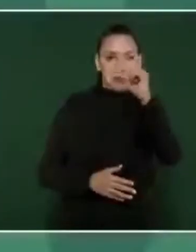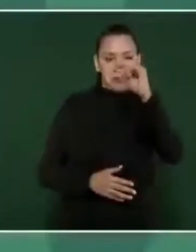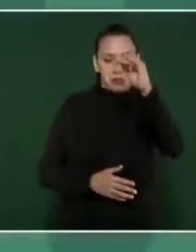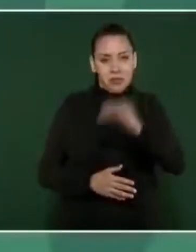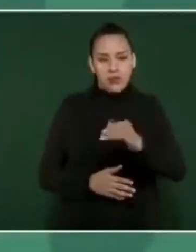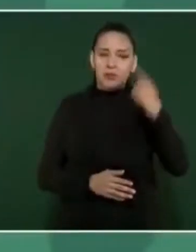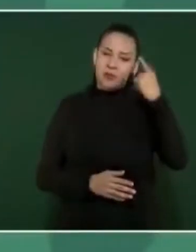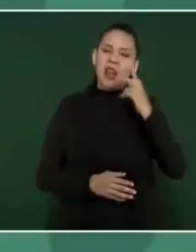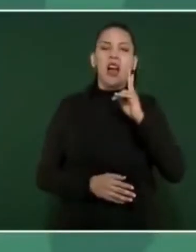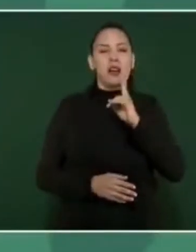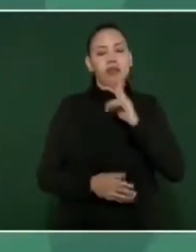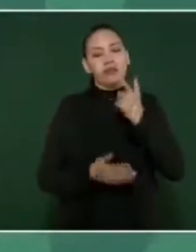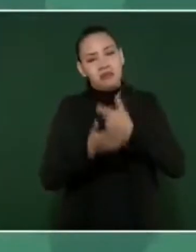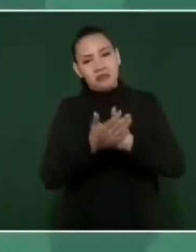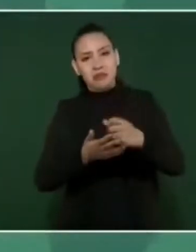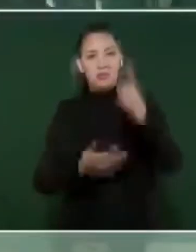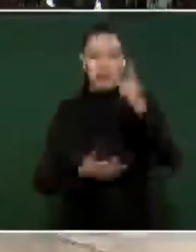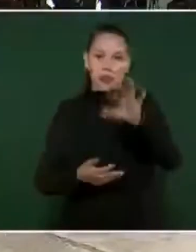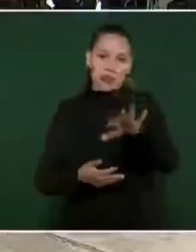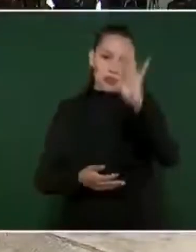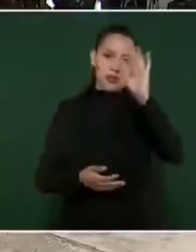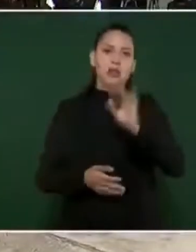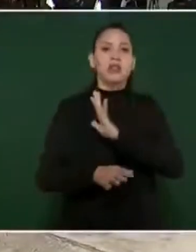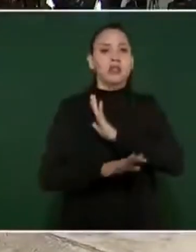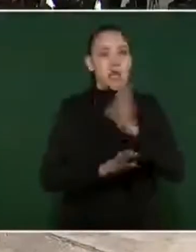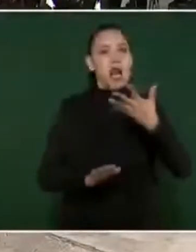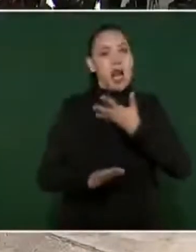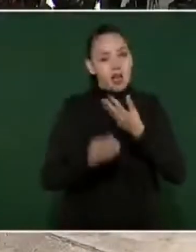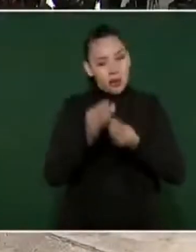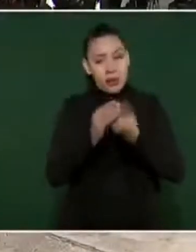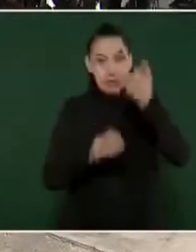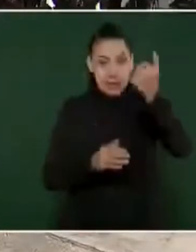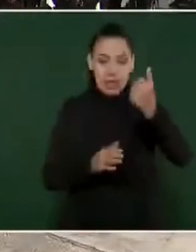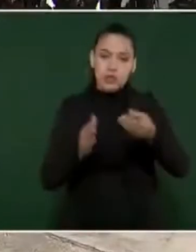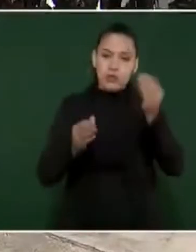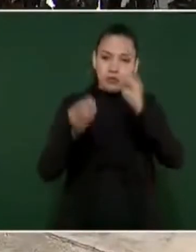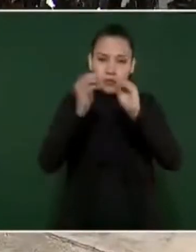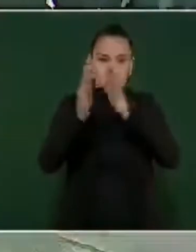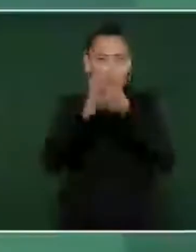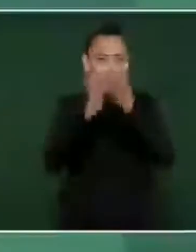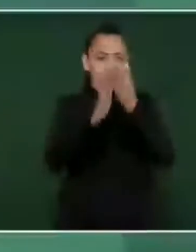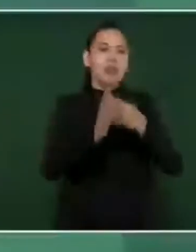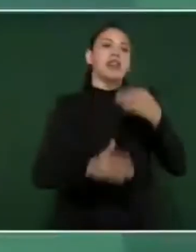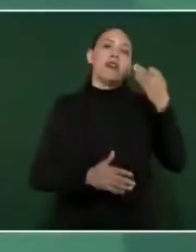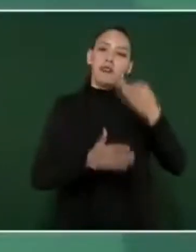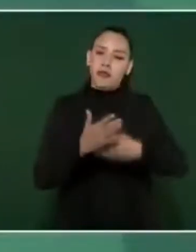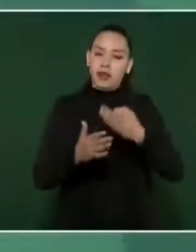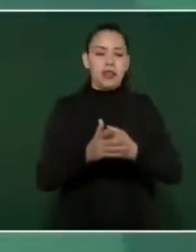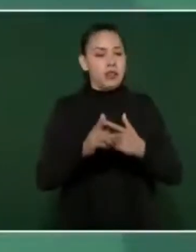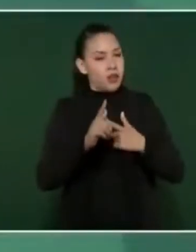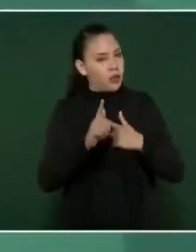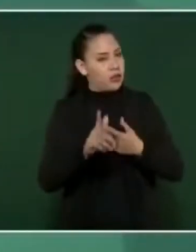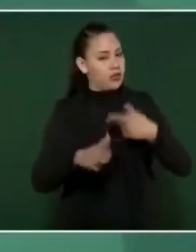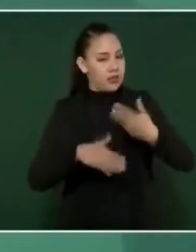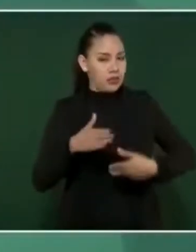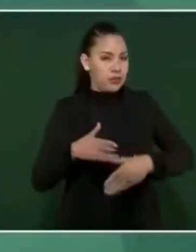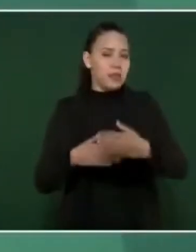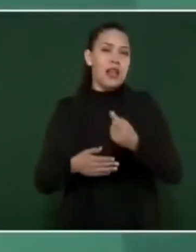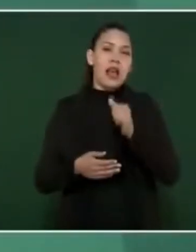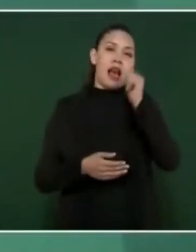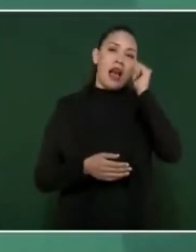sigue la rehabilitación. Ayer hablaba yo y hoy también de Madero, que estaba parada y que ya se está